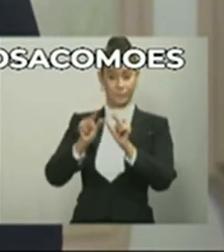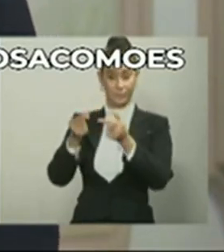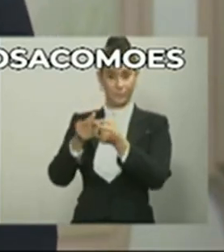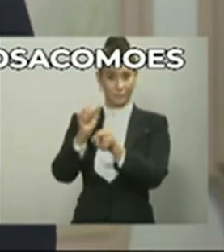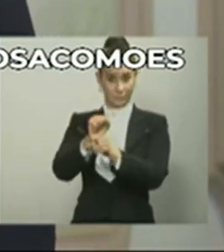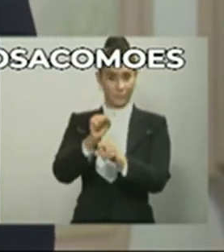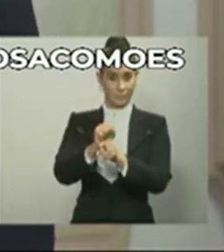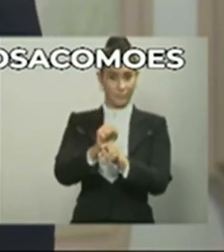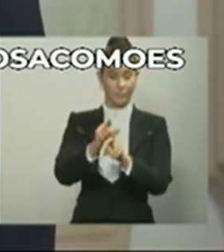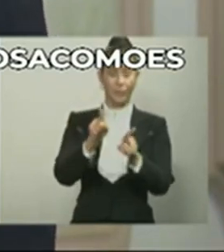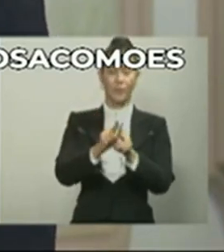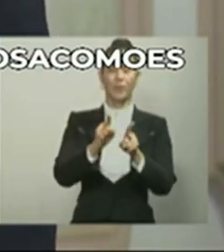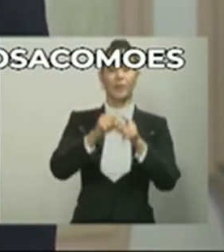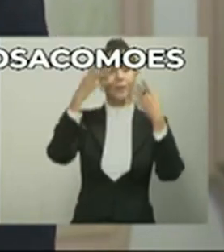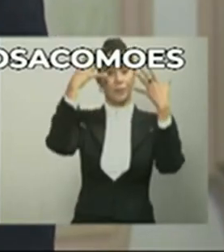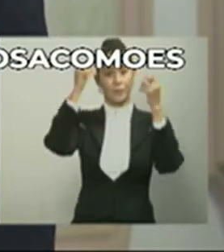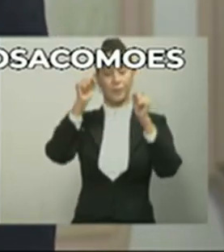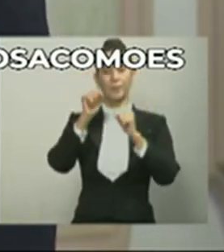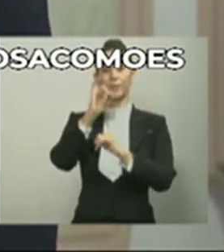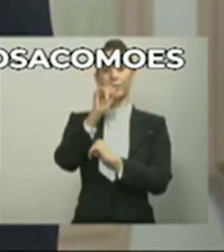y presidente de FINJUS.